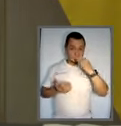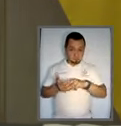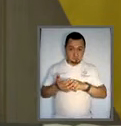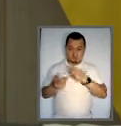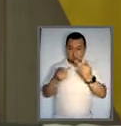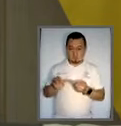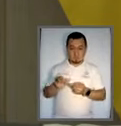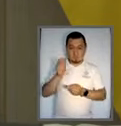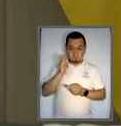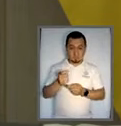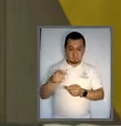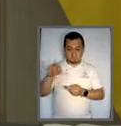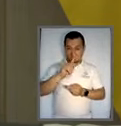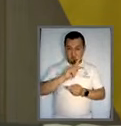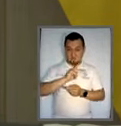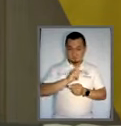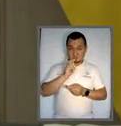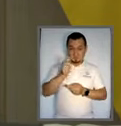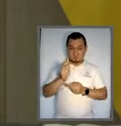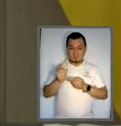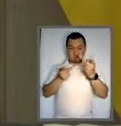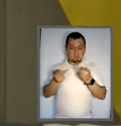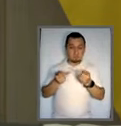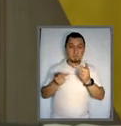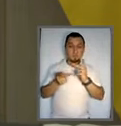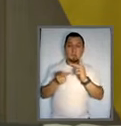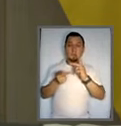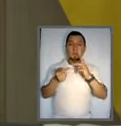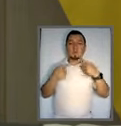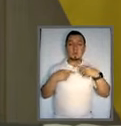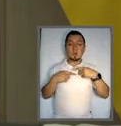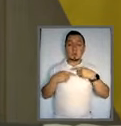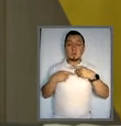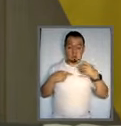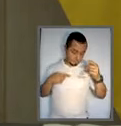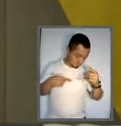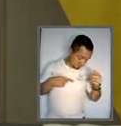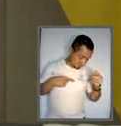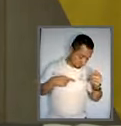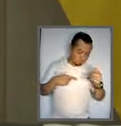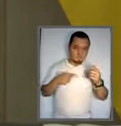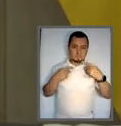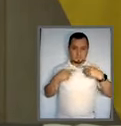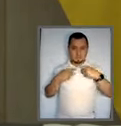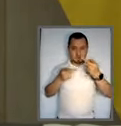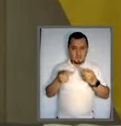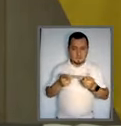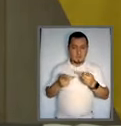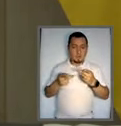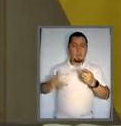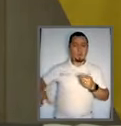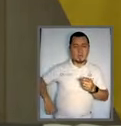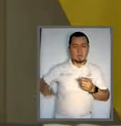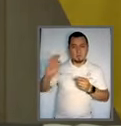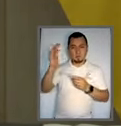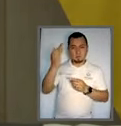evidente que esta acción se da en un momento en el que nosotros estamos pues verdaderamente preocupados porque el gobierno